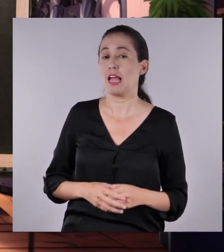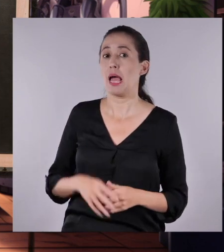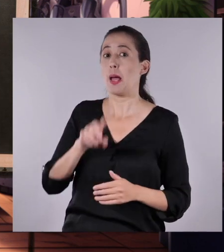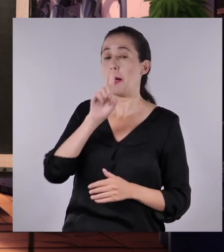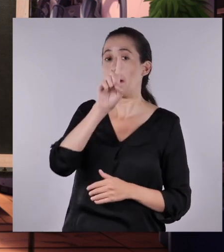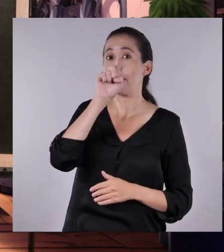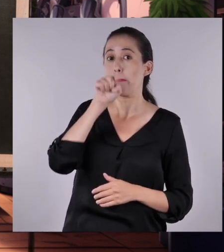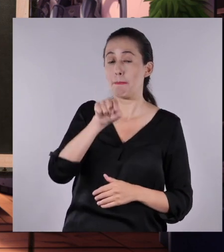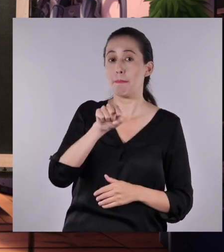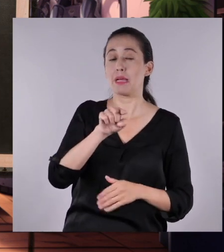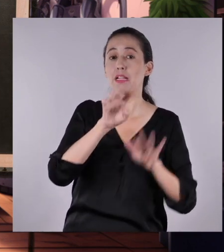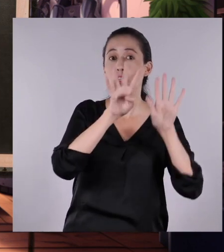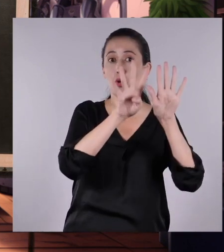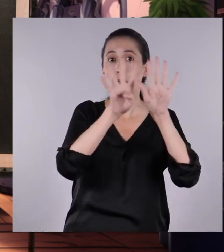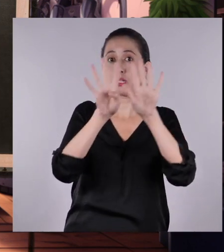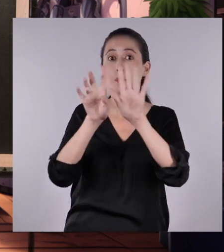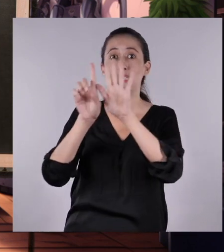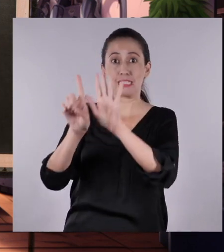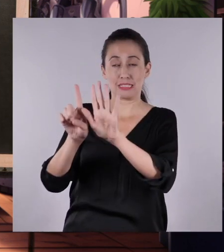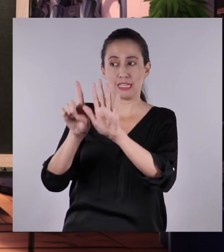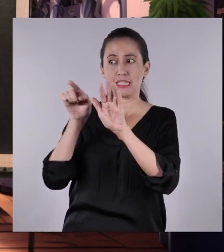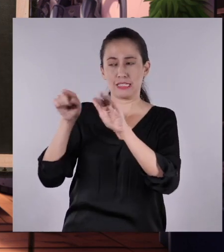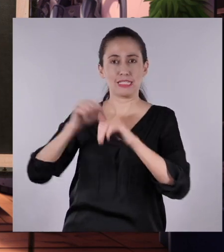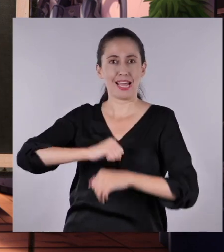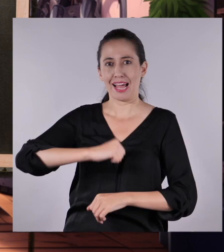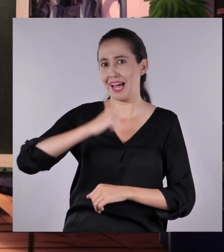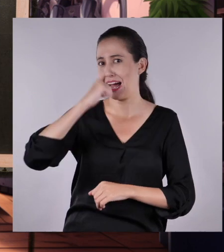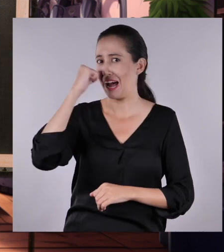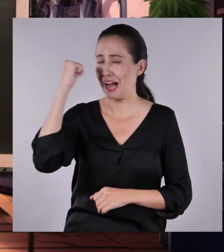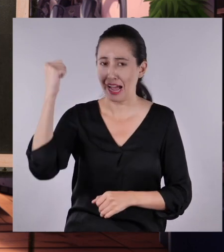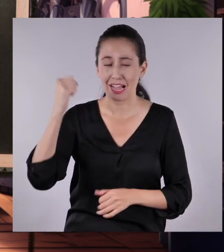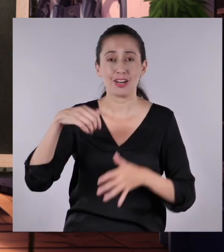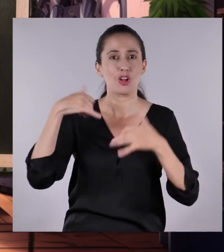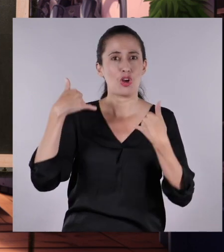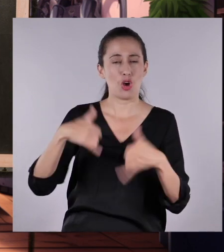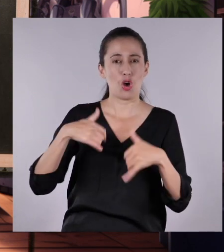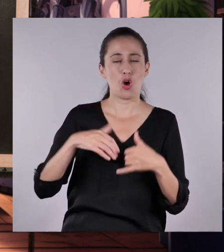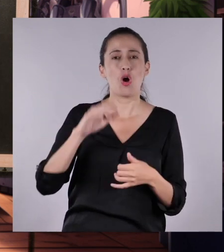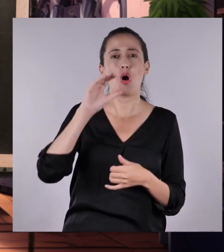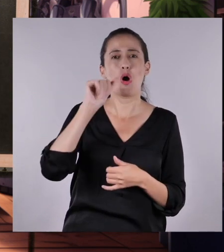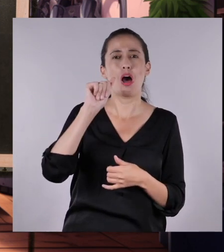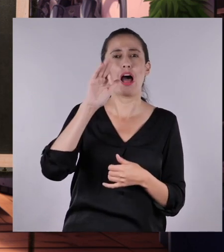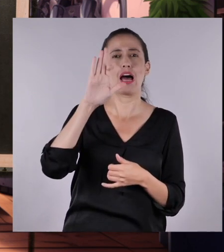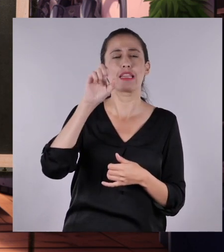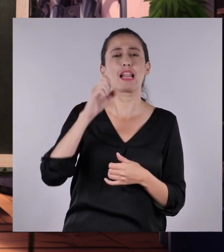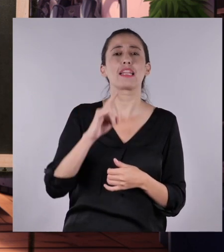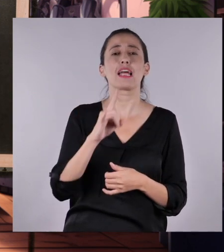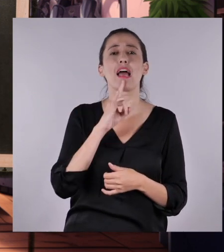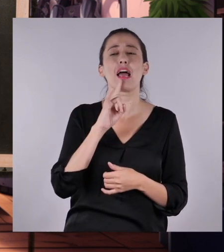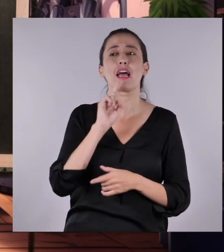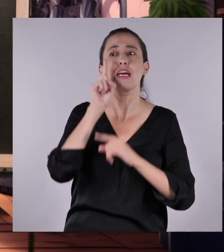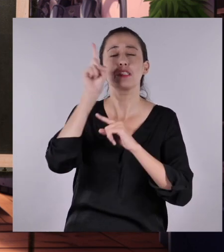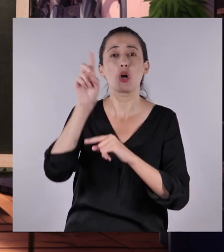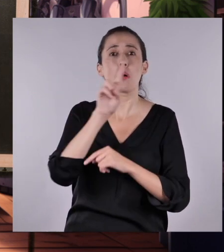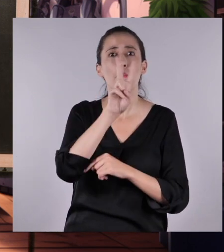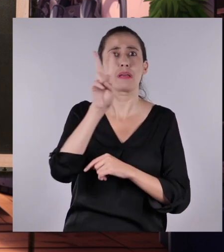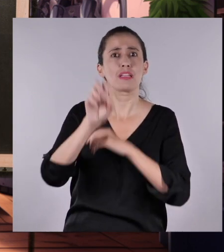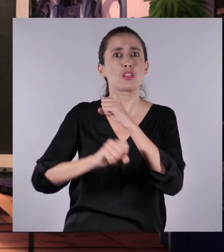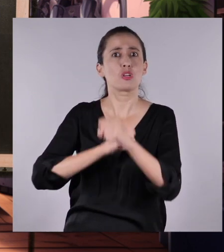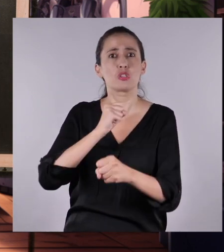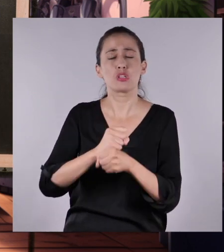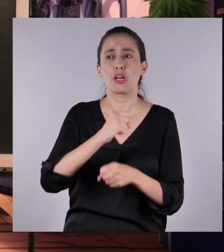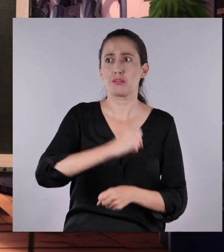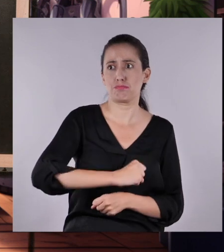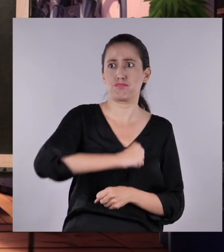¡Cuéntame más! En 1996, Jefferson clasificó a los Juegos Olímpicos de Atlanta. ¿Eh? Y con solo 22